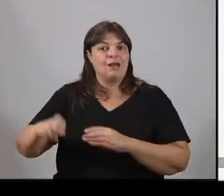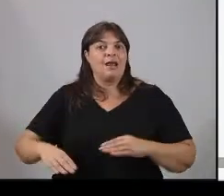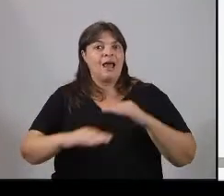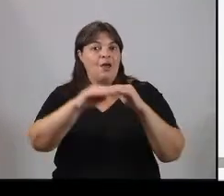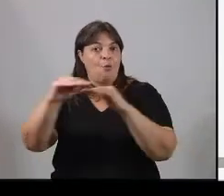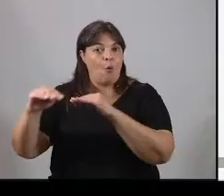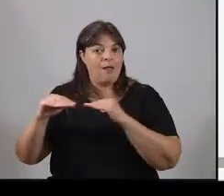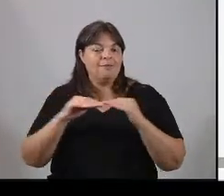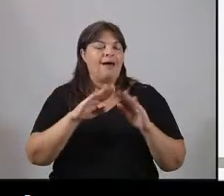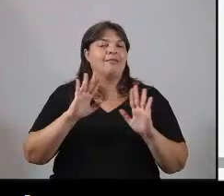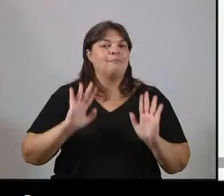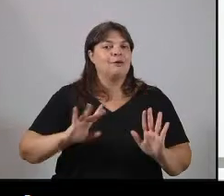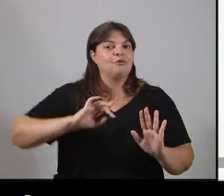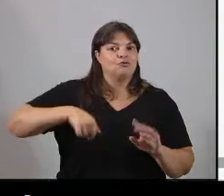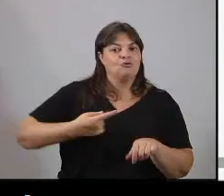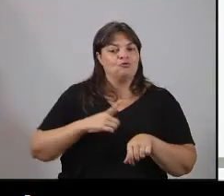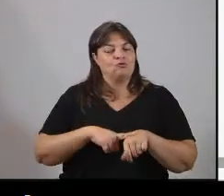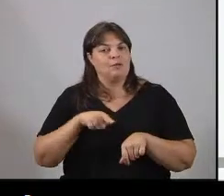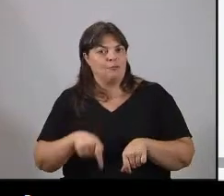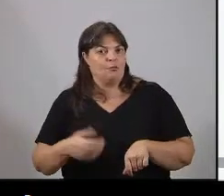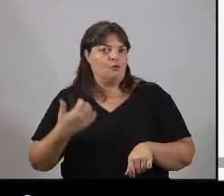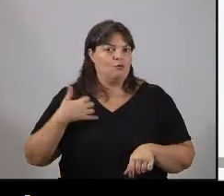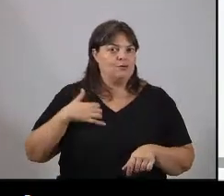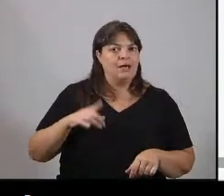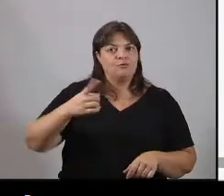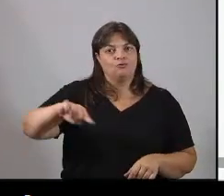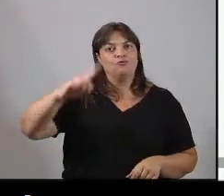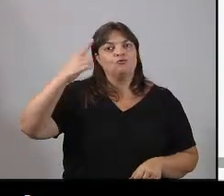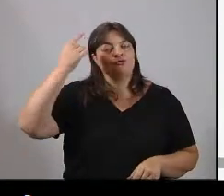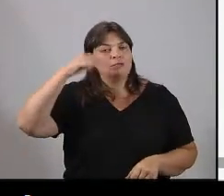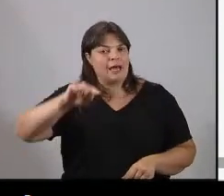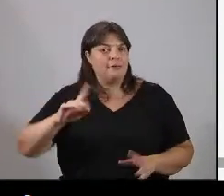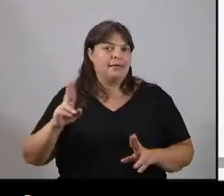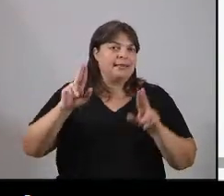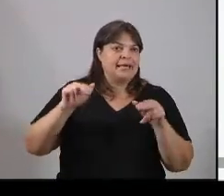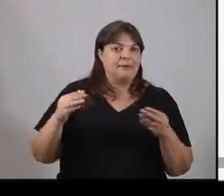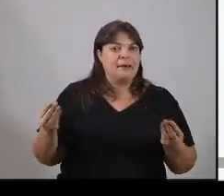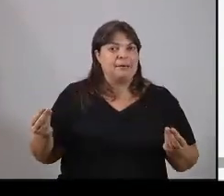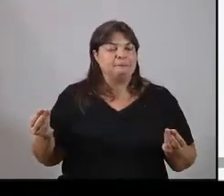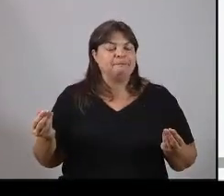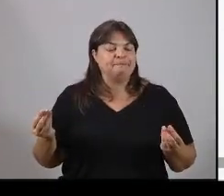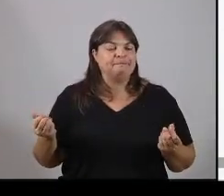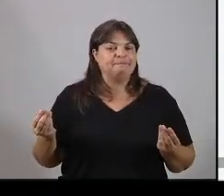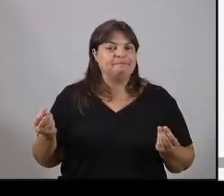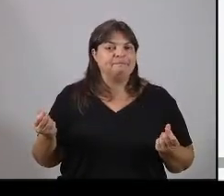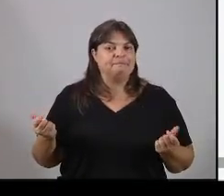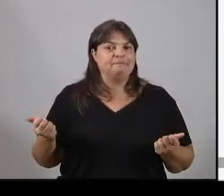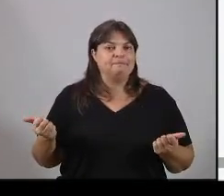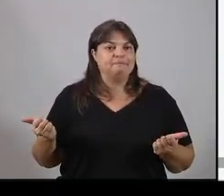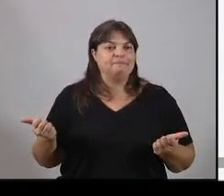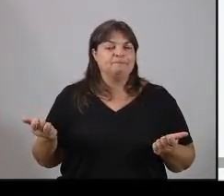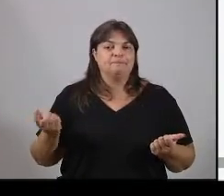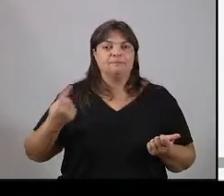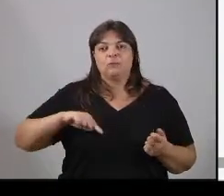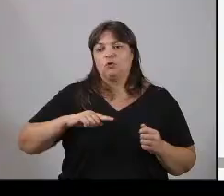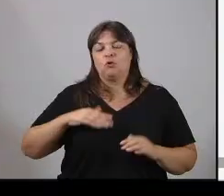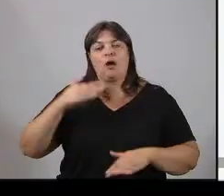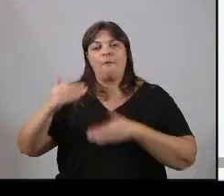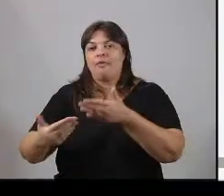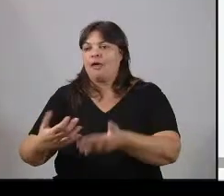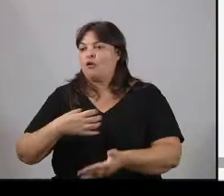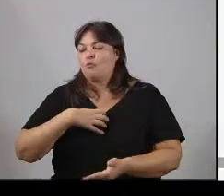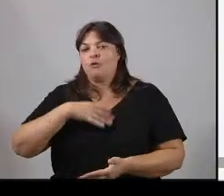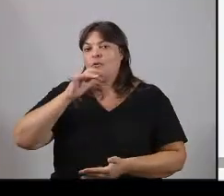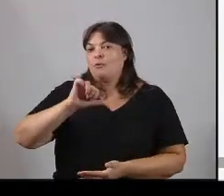saben, ya llevamos un tiempo aquí, ya saben que hay cuestiones que jamás en las que jamás vamos a avanzar ni vamos a